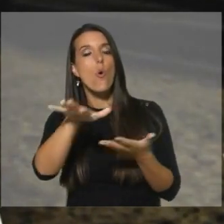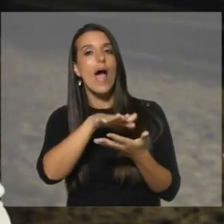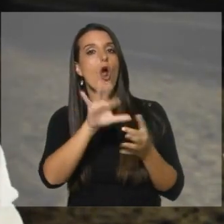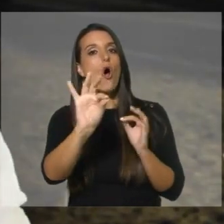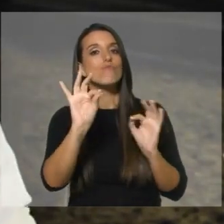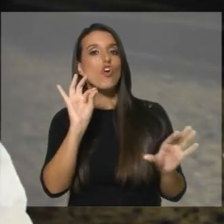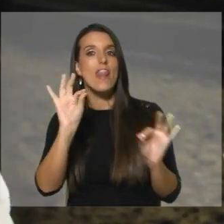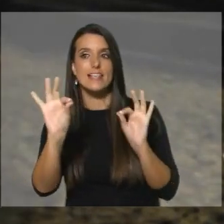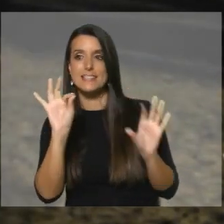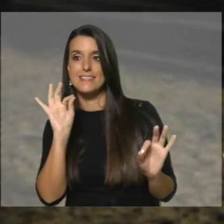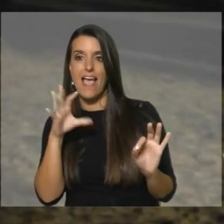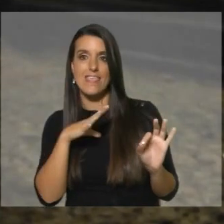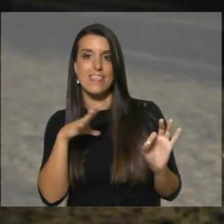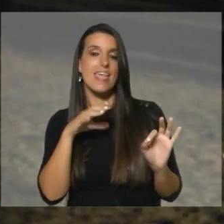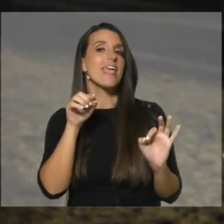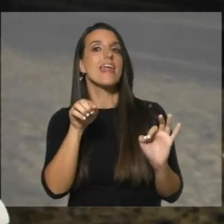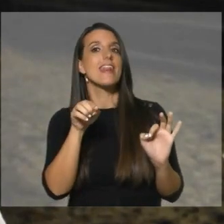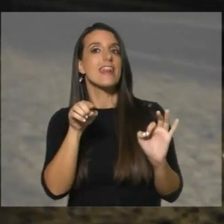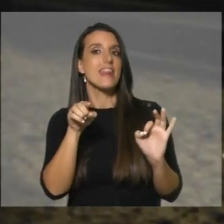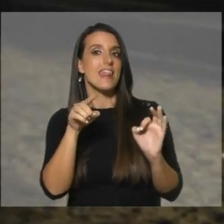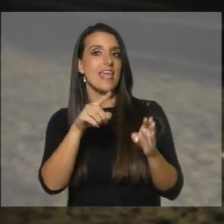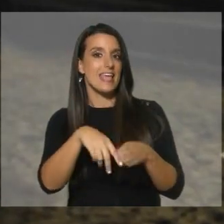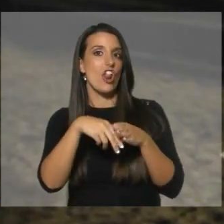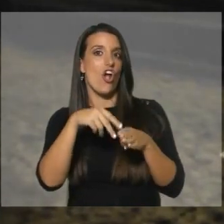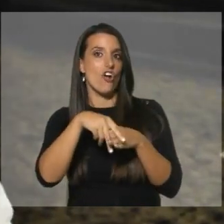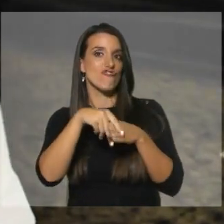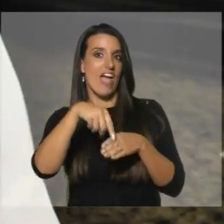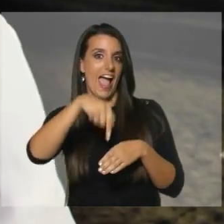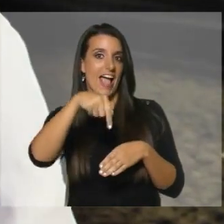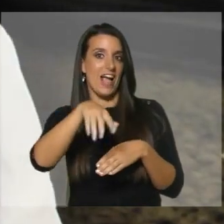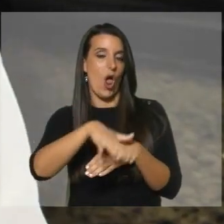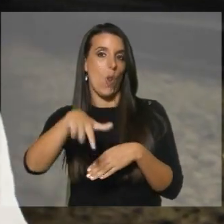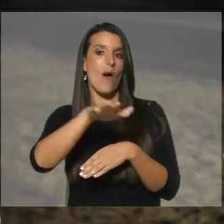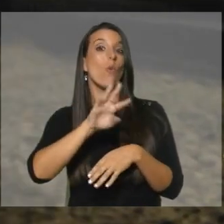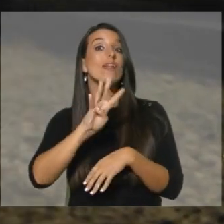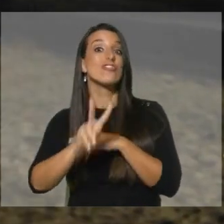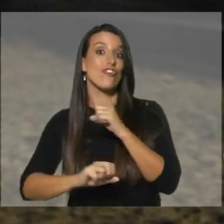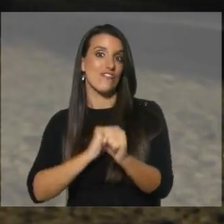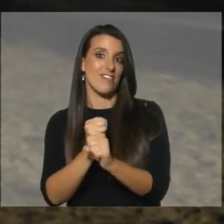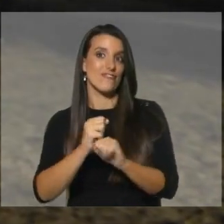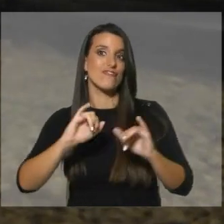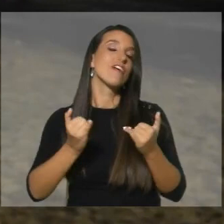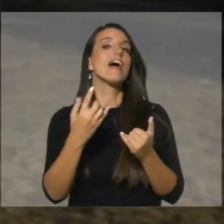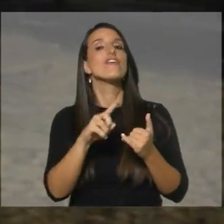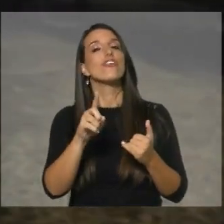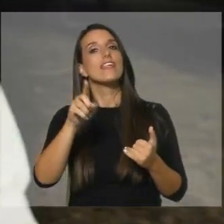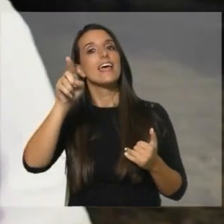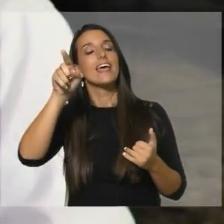opciones que tiene en esta criolla aquí en el Roosevelt, la 42ª, y vamos a hablar